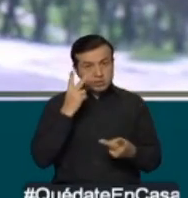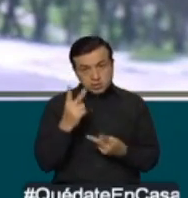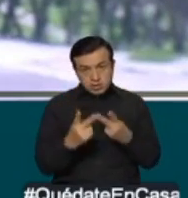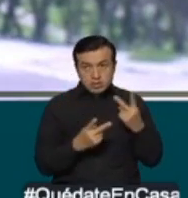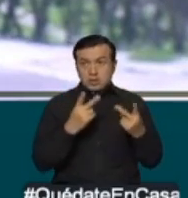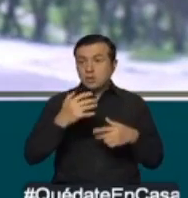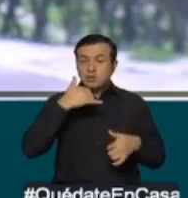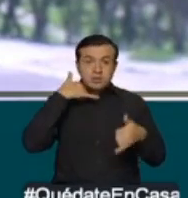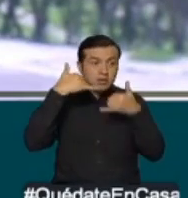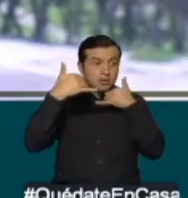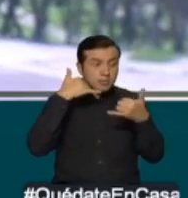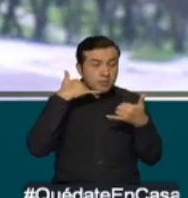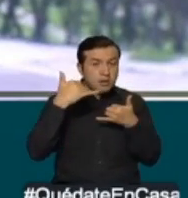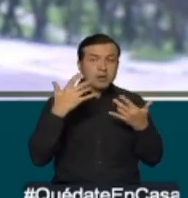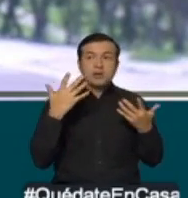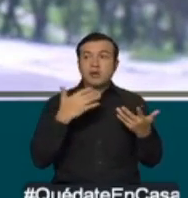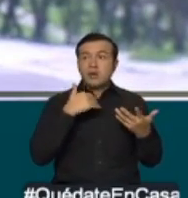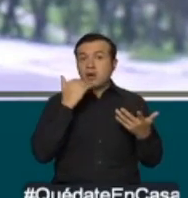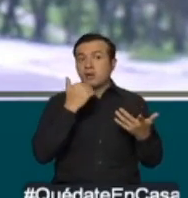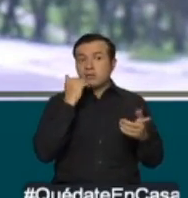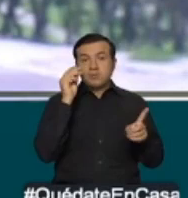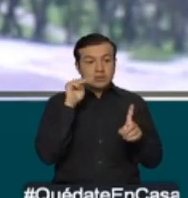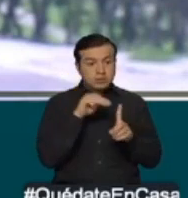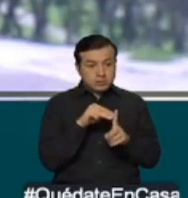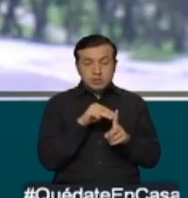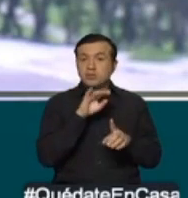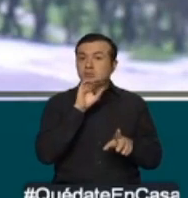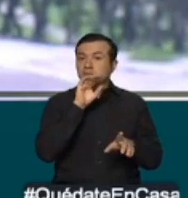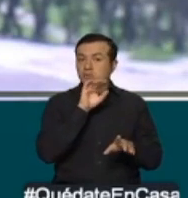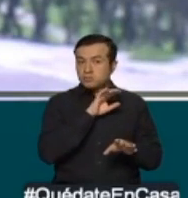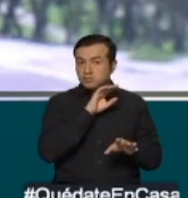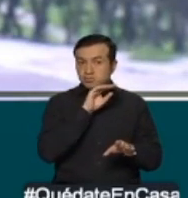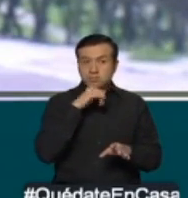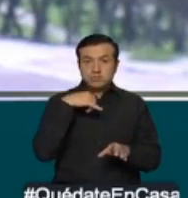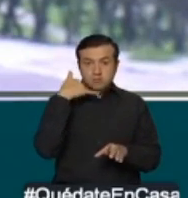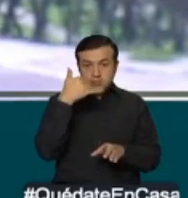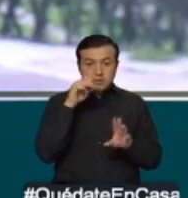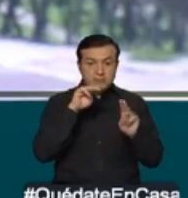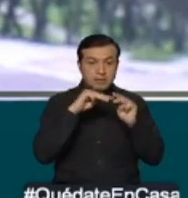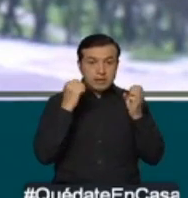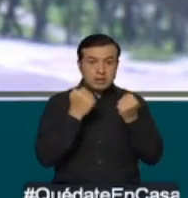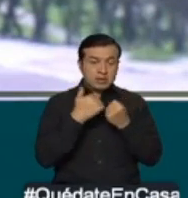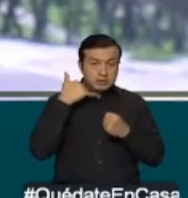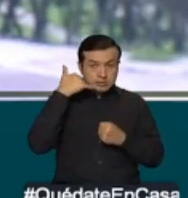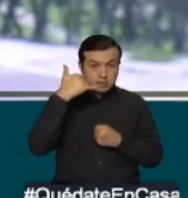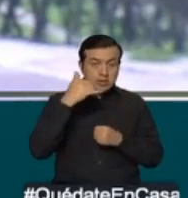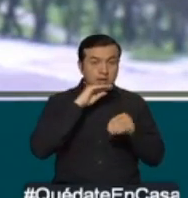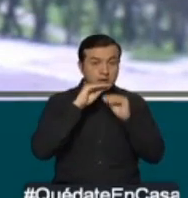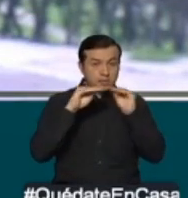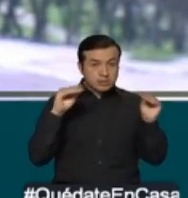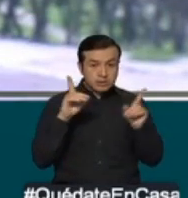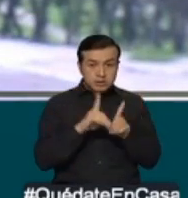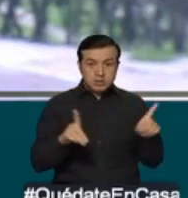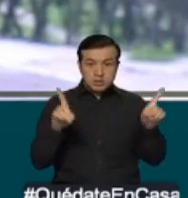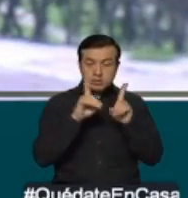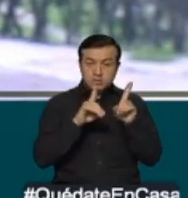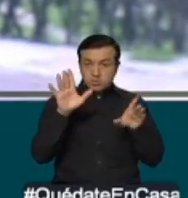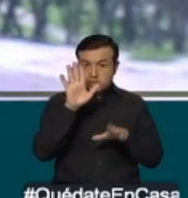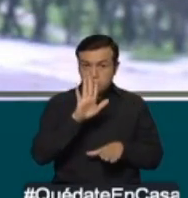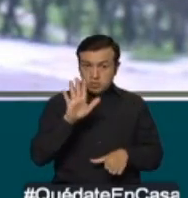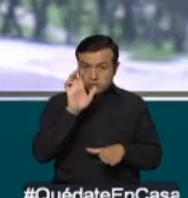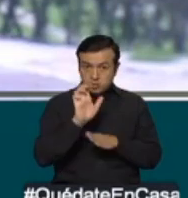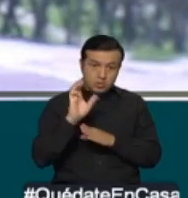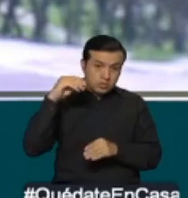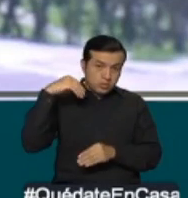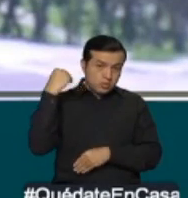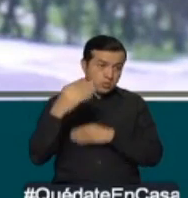de una llamada telefónica un mensaje se van a contactar desde el mies para justamente confirmar los datos de los ecuatorianos y